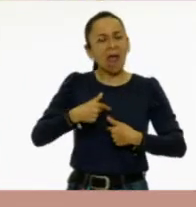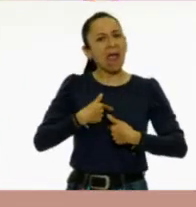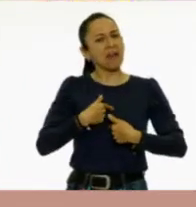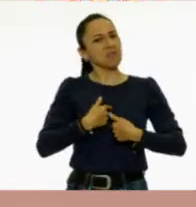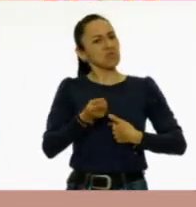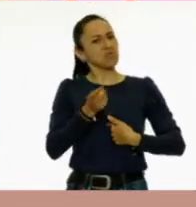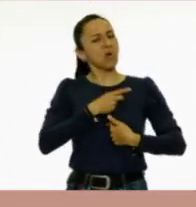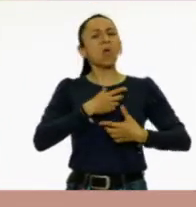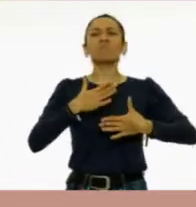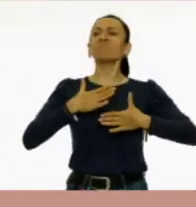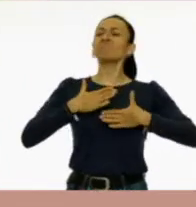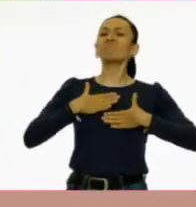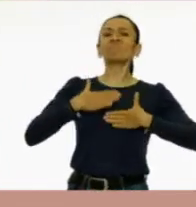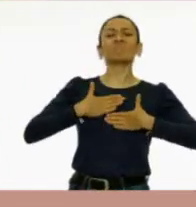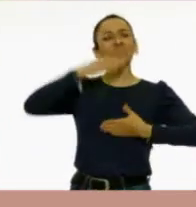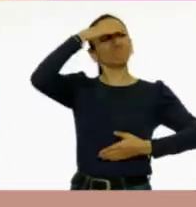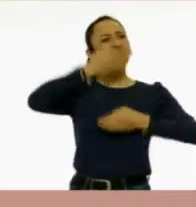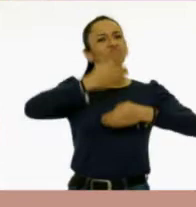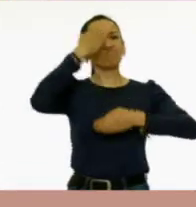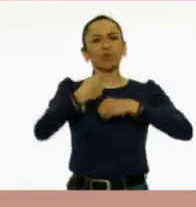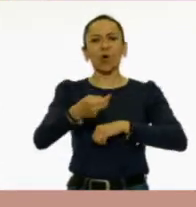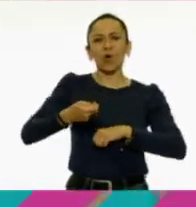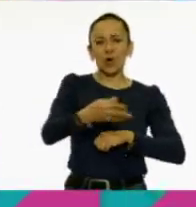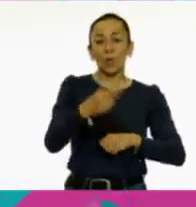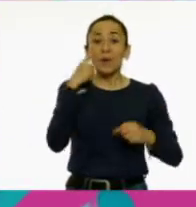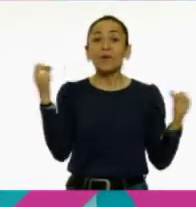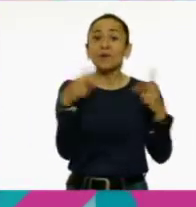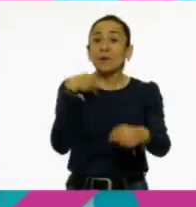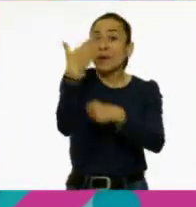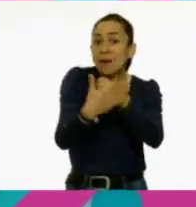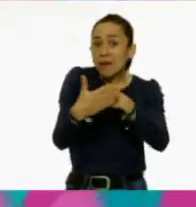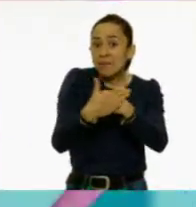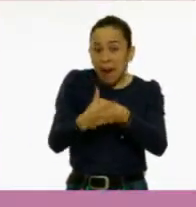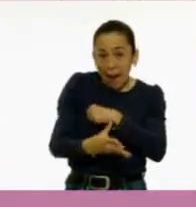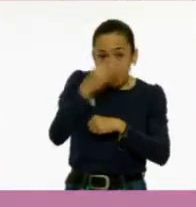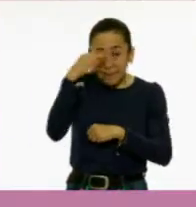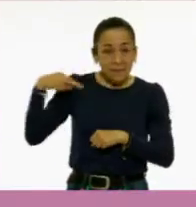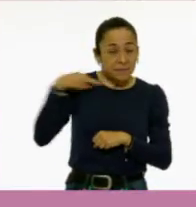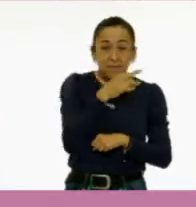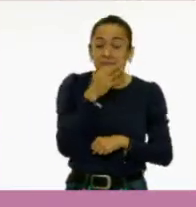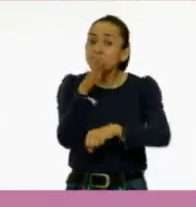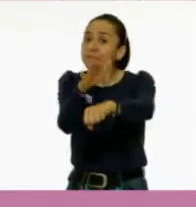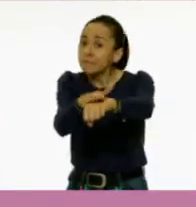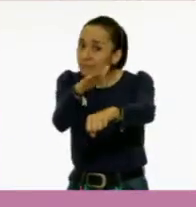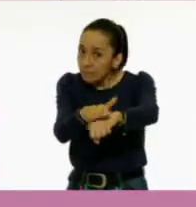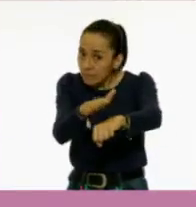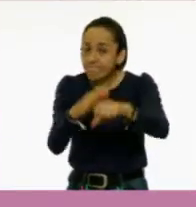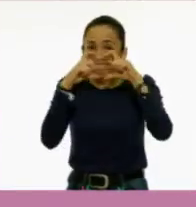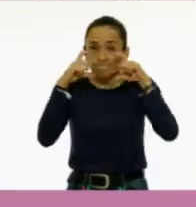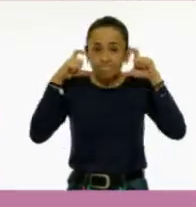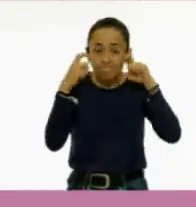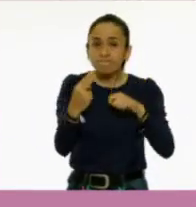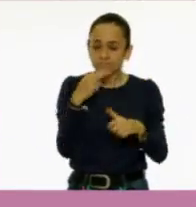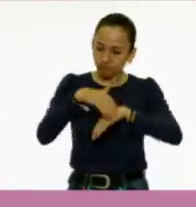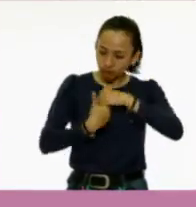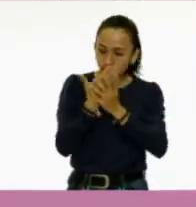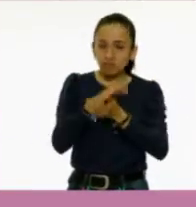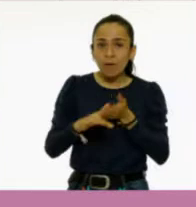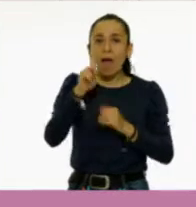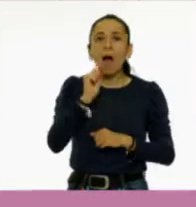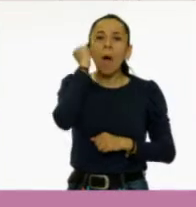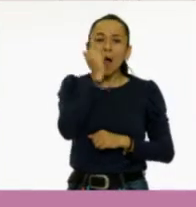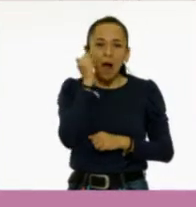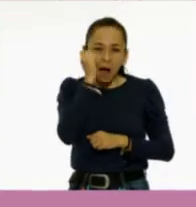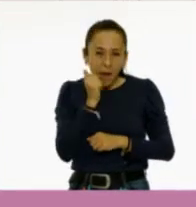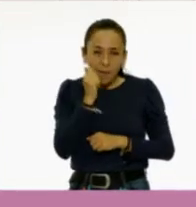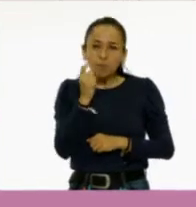esperamos en nuestra próxima cápsula de Aprende Rápido. Y no olviden que utilizar cubrebocas y lavarse las manos con agua y